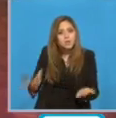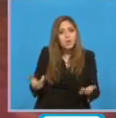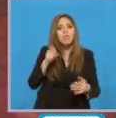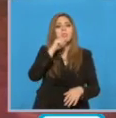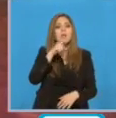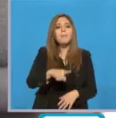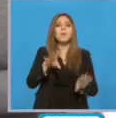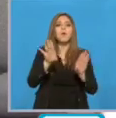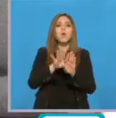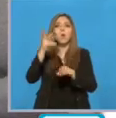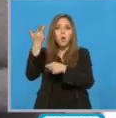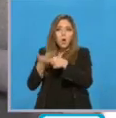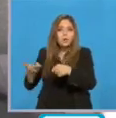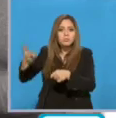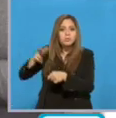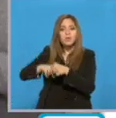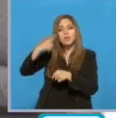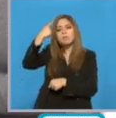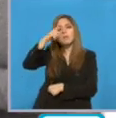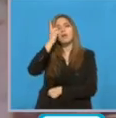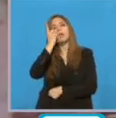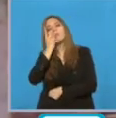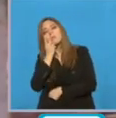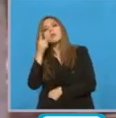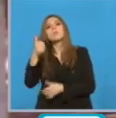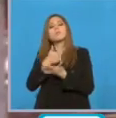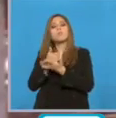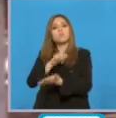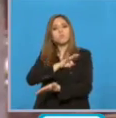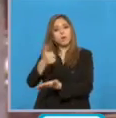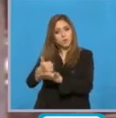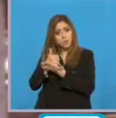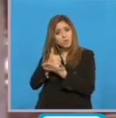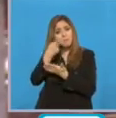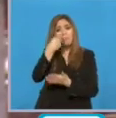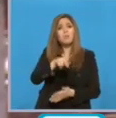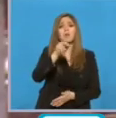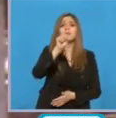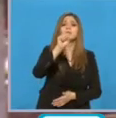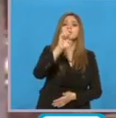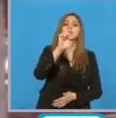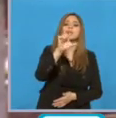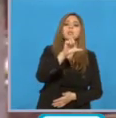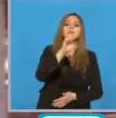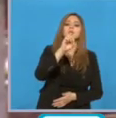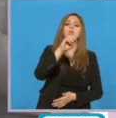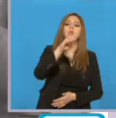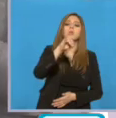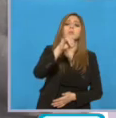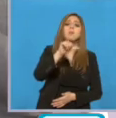clínicas del sueño. Sin embargo, muchos de los casos de sexomnia son solamente un episodio.